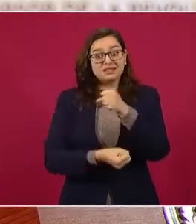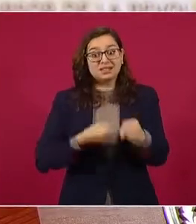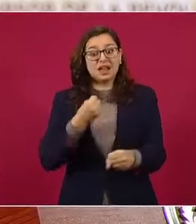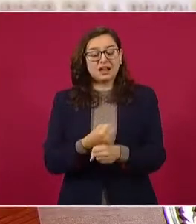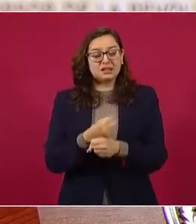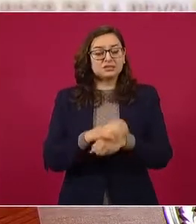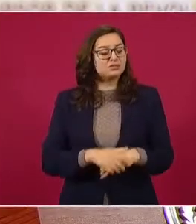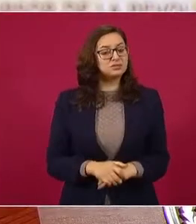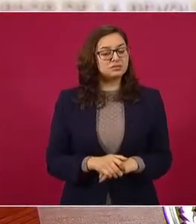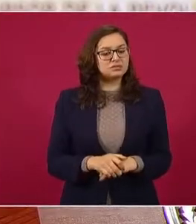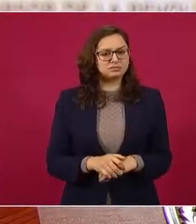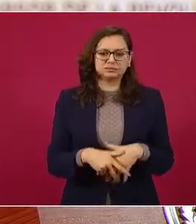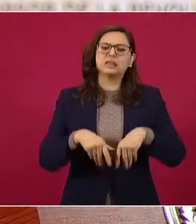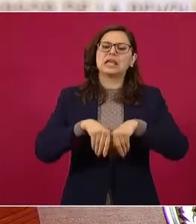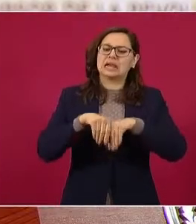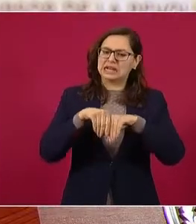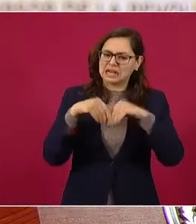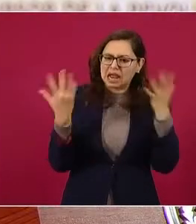presencial,